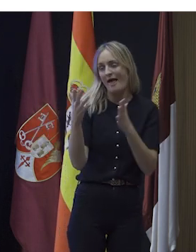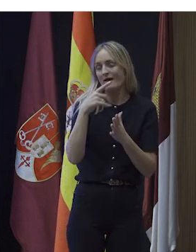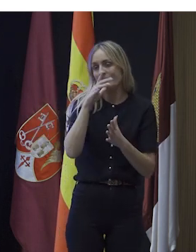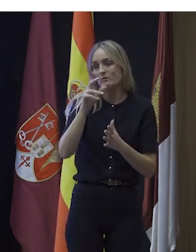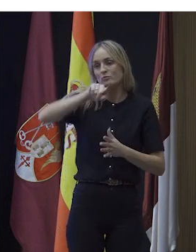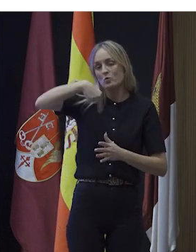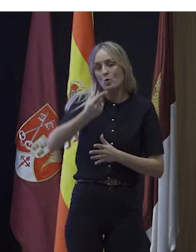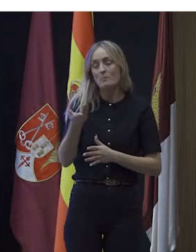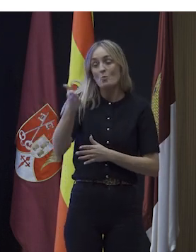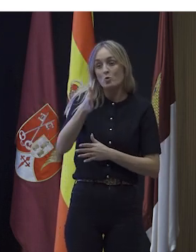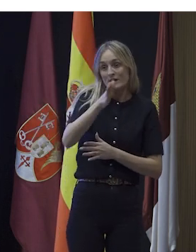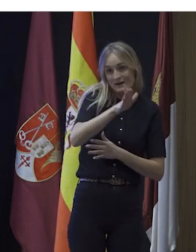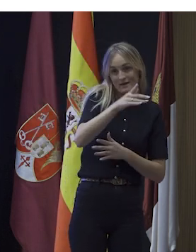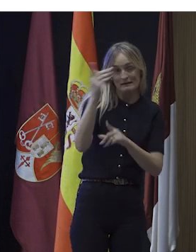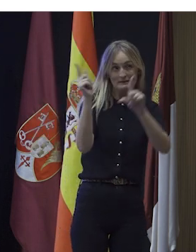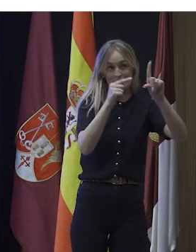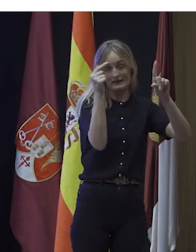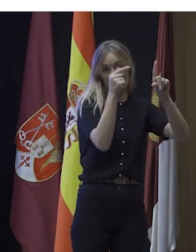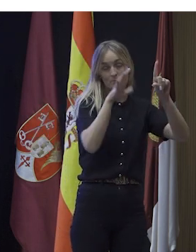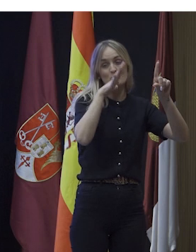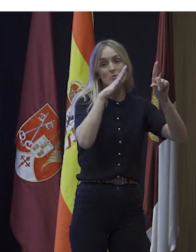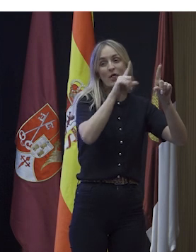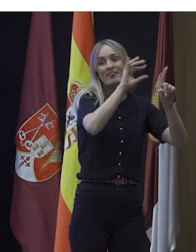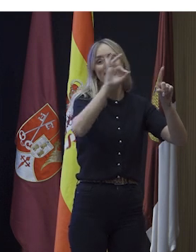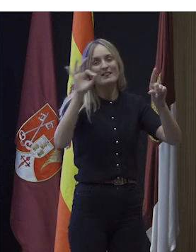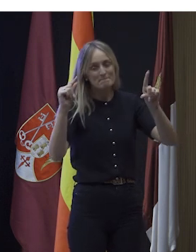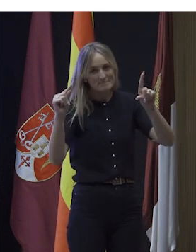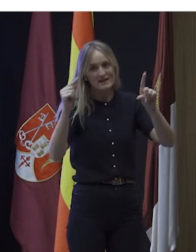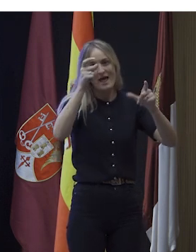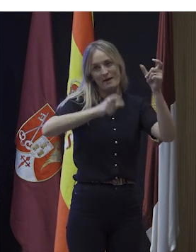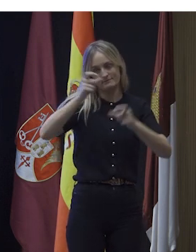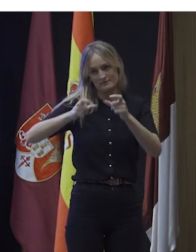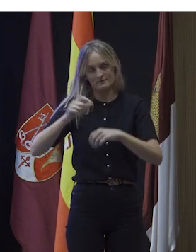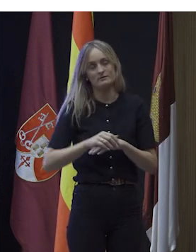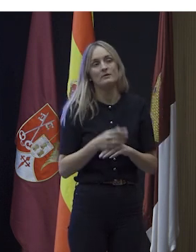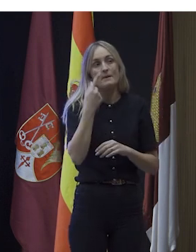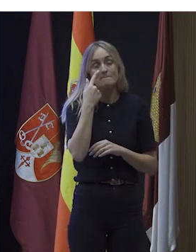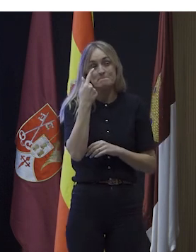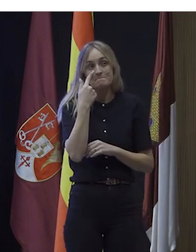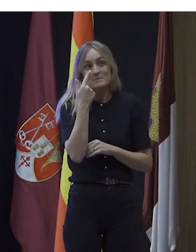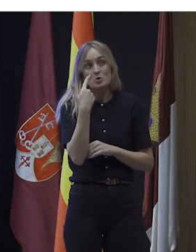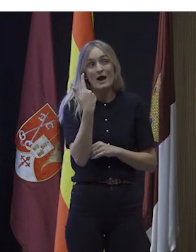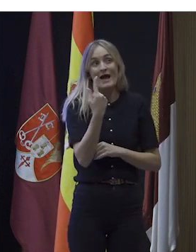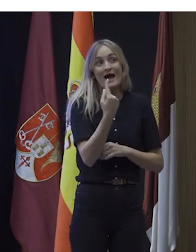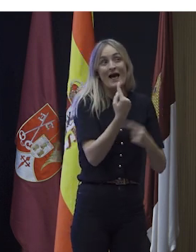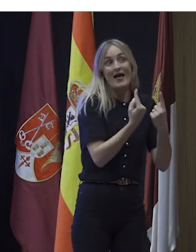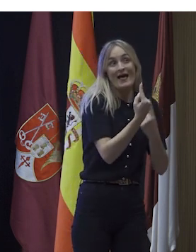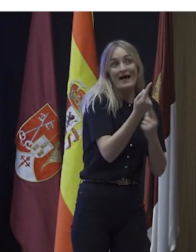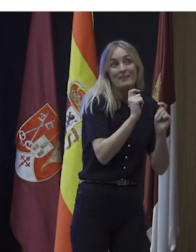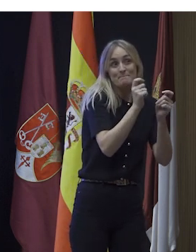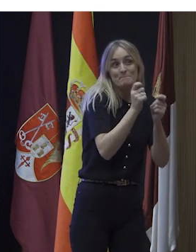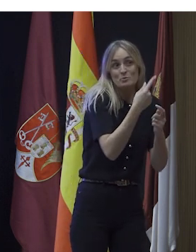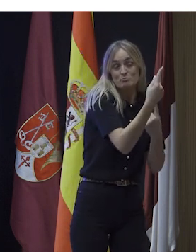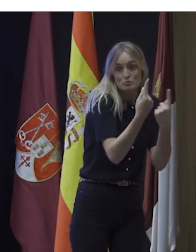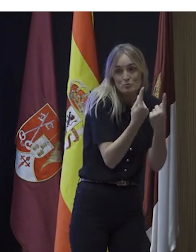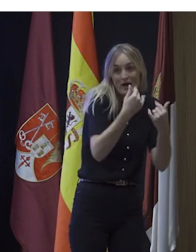mortalidad en el otro eje, muertes por 100.000 habitantes. Y vemos cómo con cada cosa, con cada aportación,